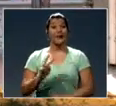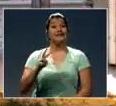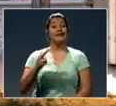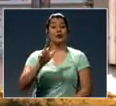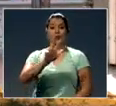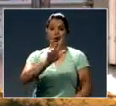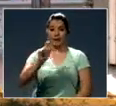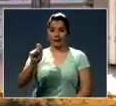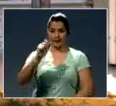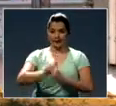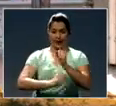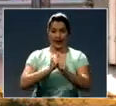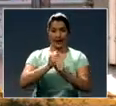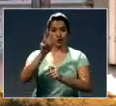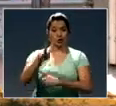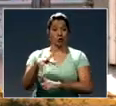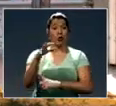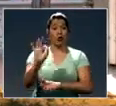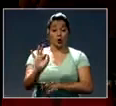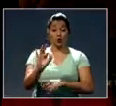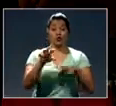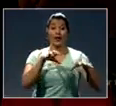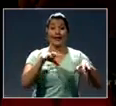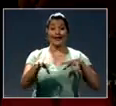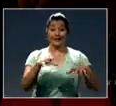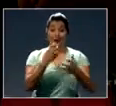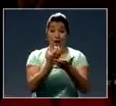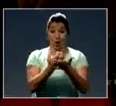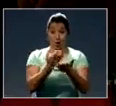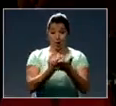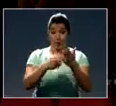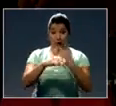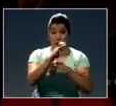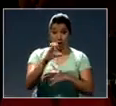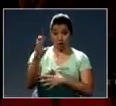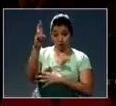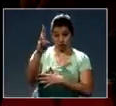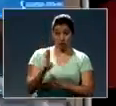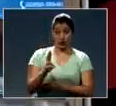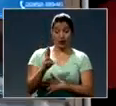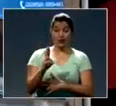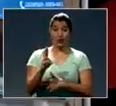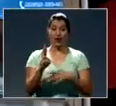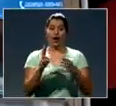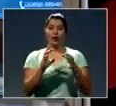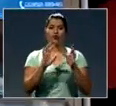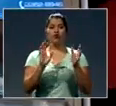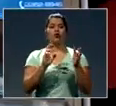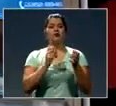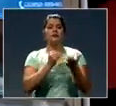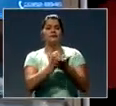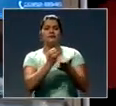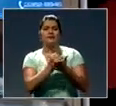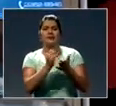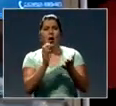del 2019, la actividad económica del país, medida con la tendencia del Producto Interno Bruto,